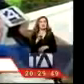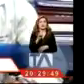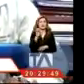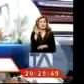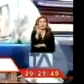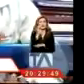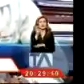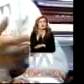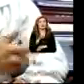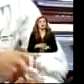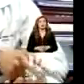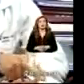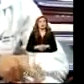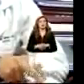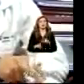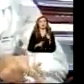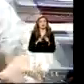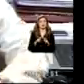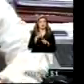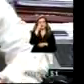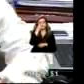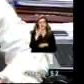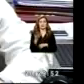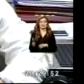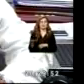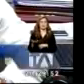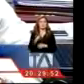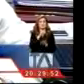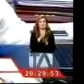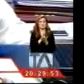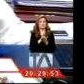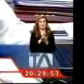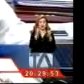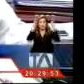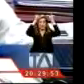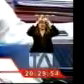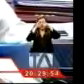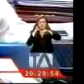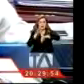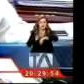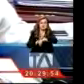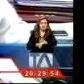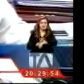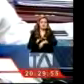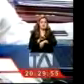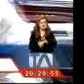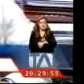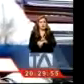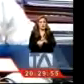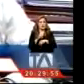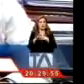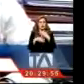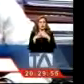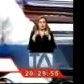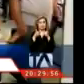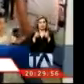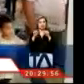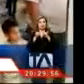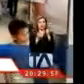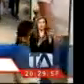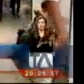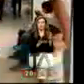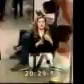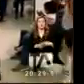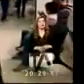enero. Puede que el paciente haya tenido un sangrado. Si la enfermera verifica que sus signos vitales están estables, puede esperar. Y aquí